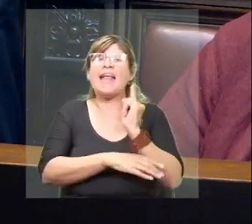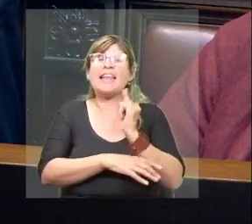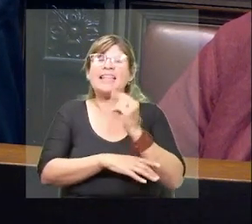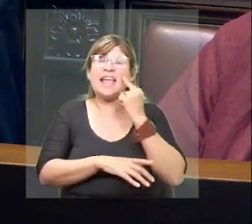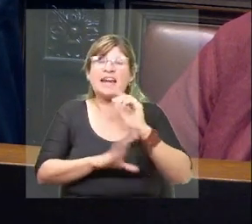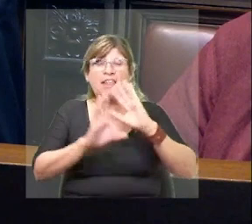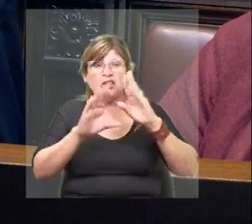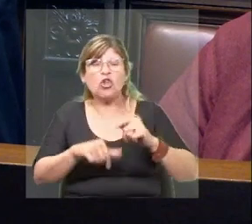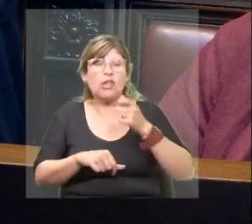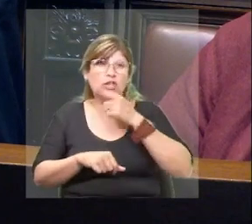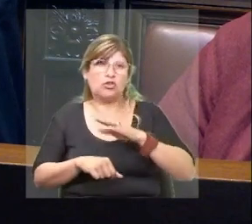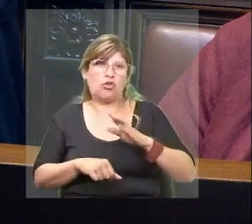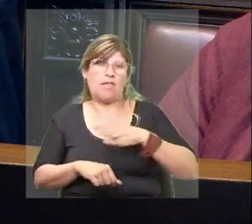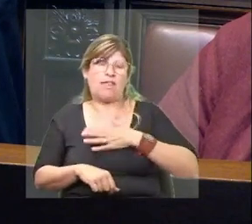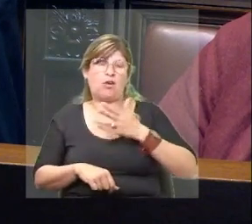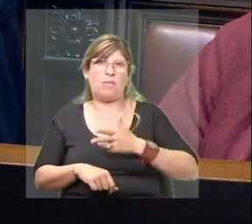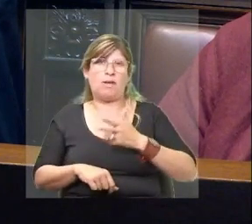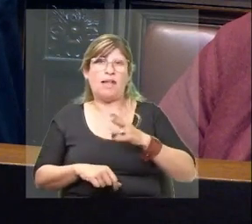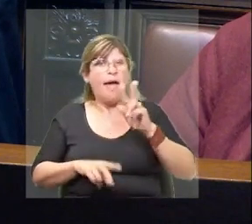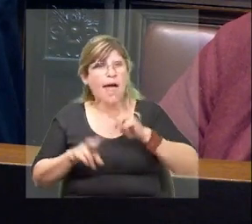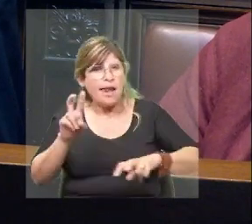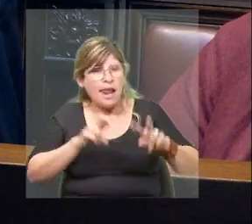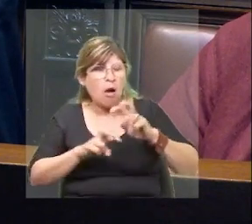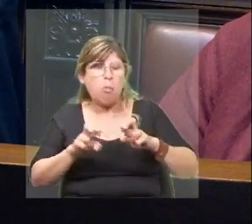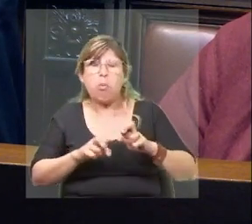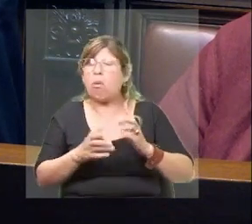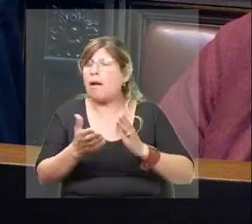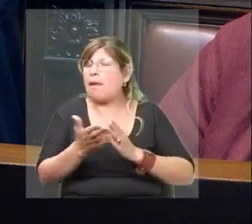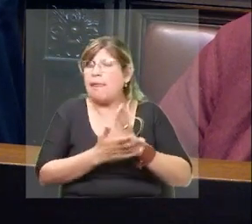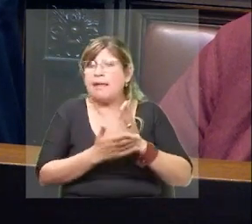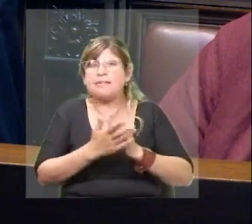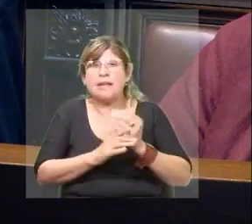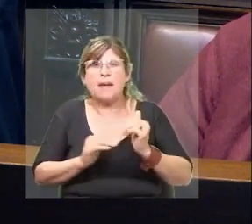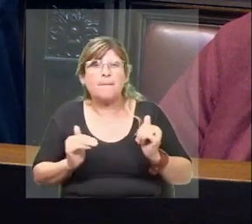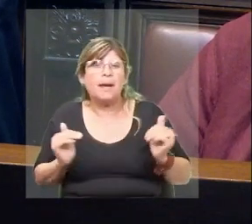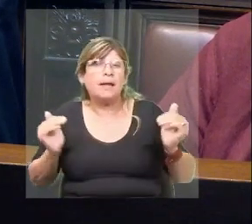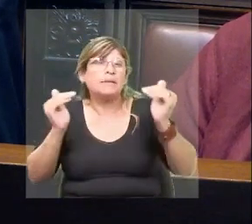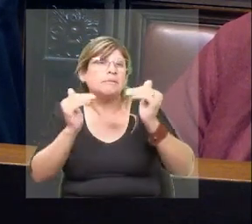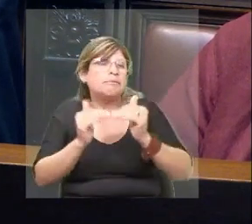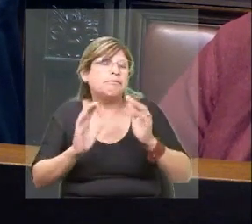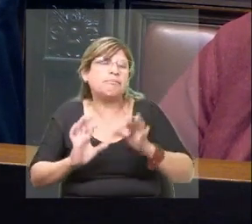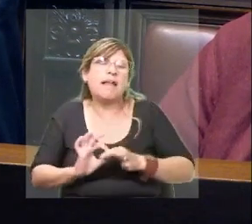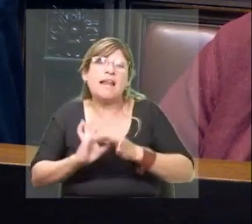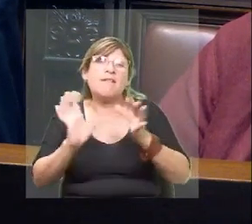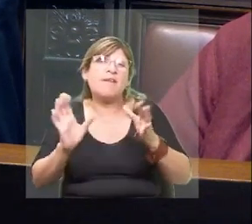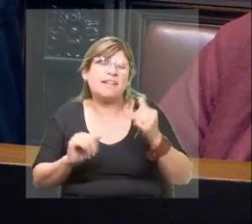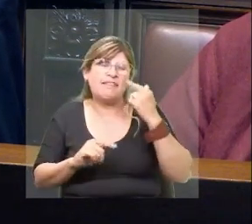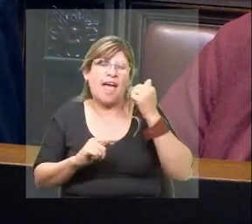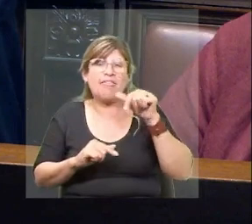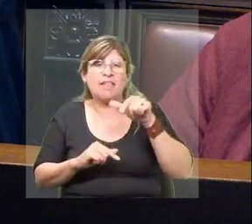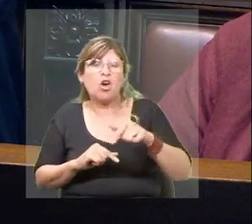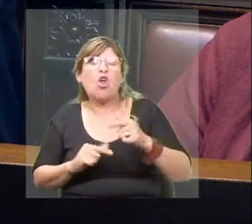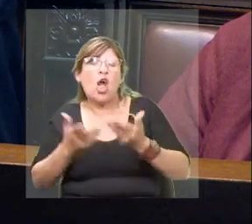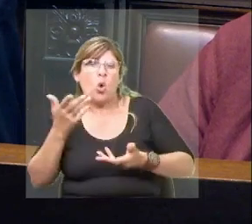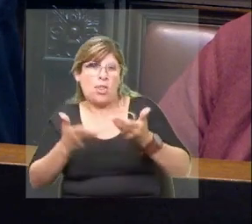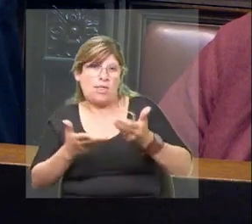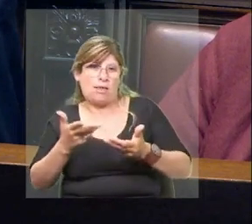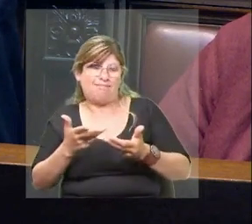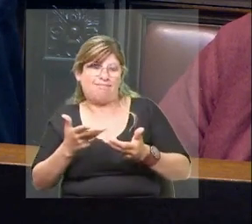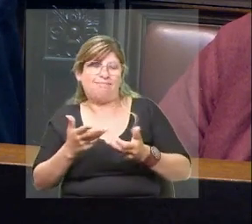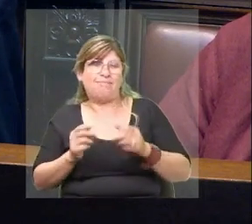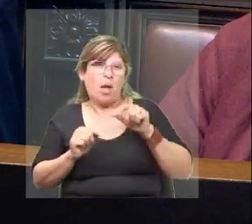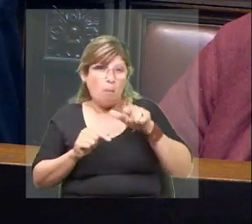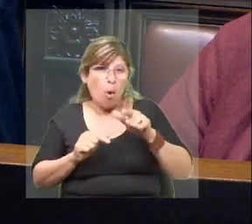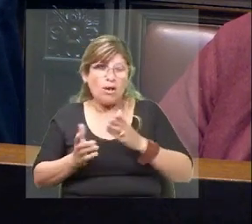historia de la humanidad, la búsqueda eterna de armonizar la libertad con la justicia. Por